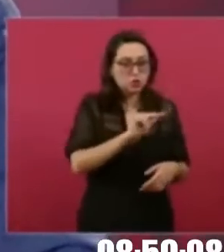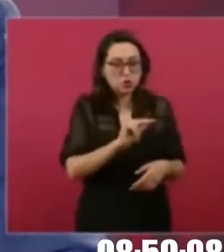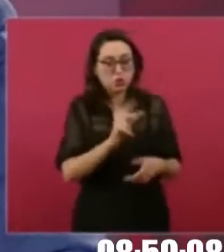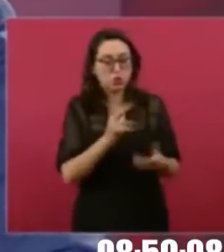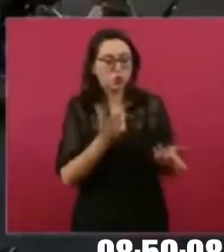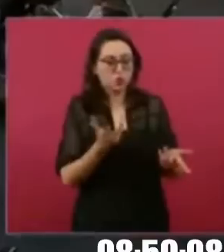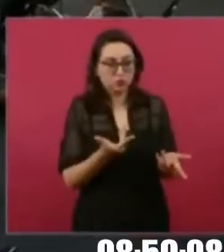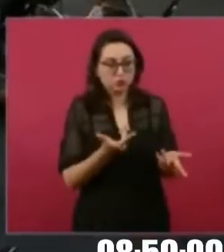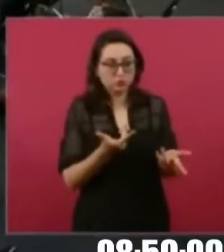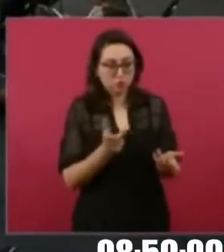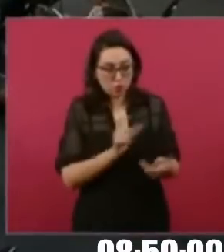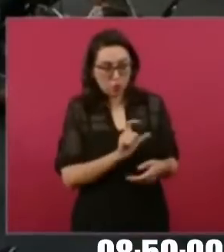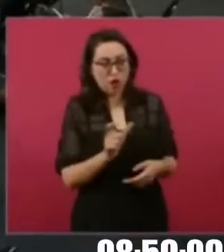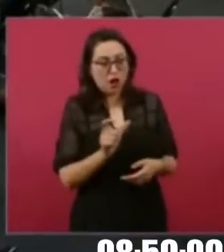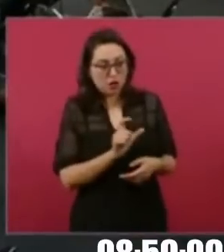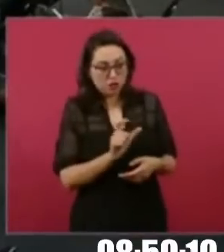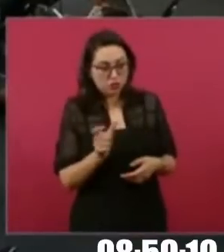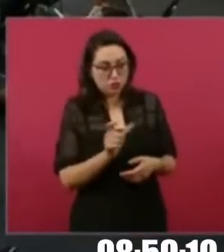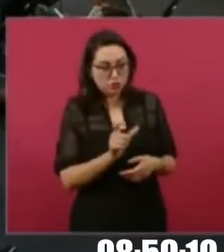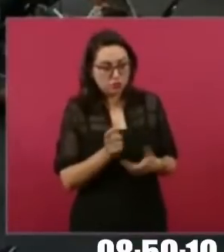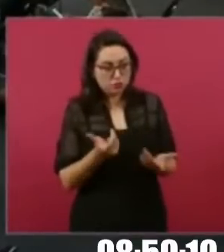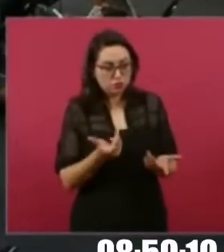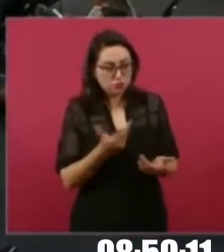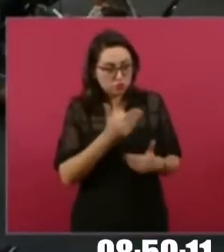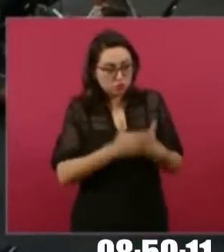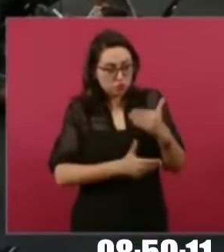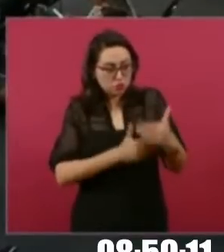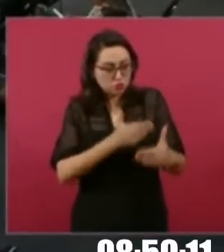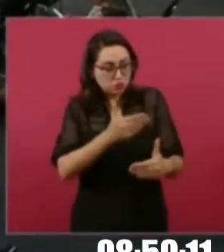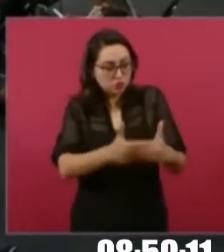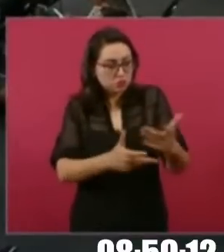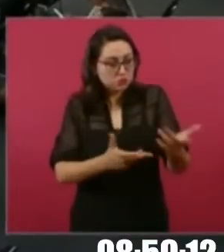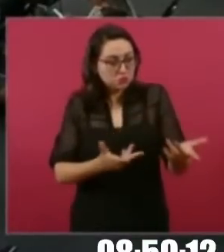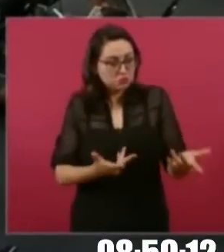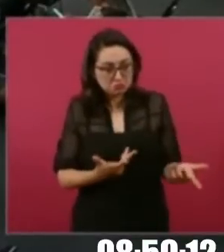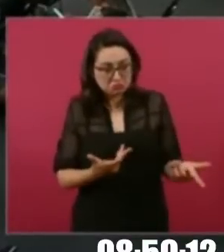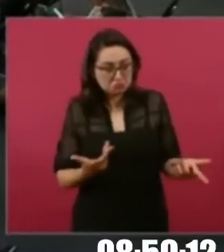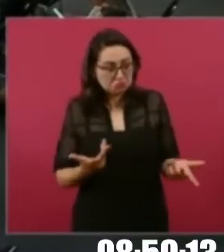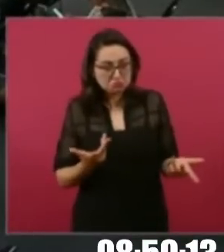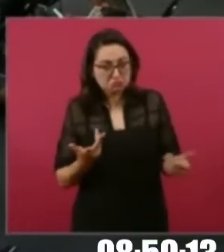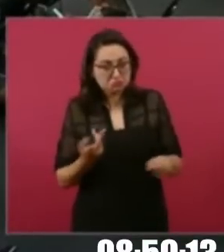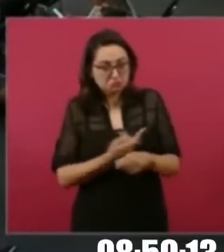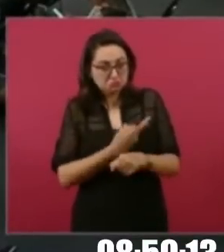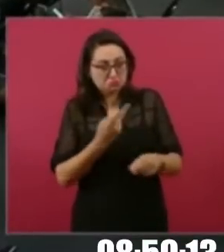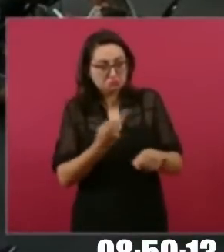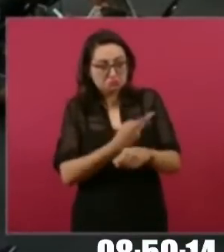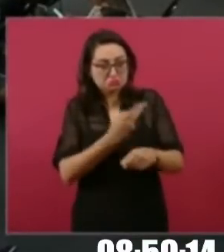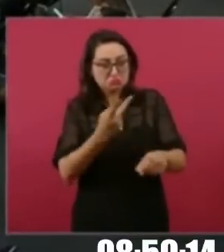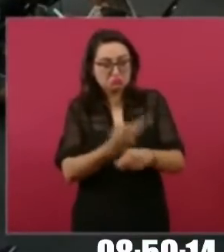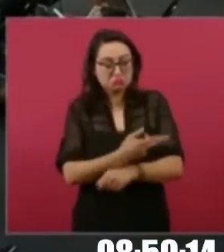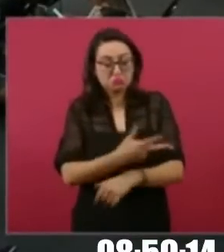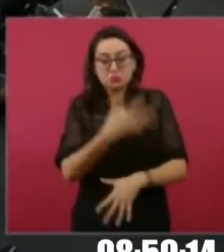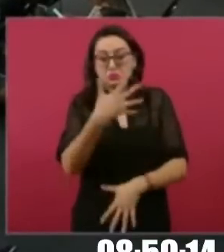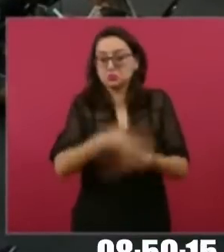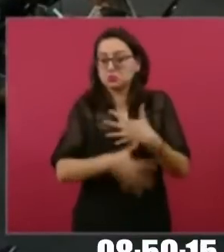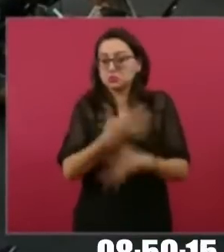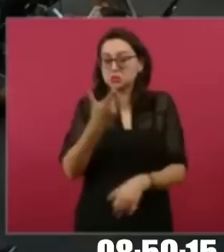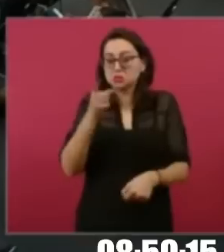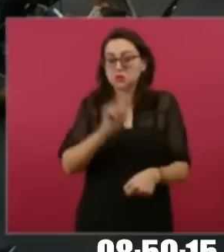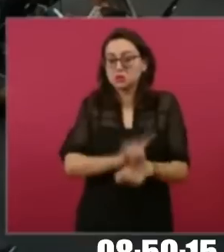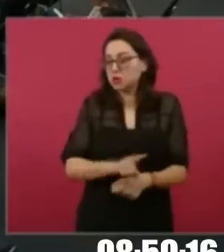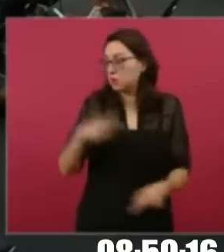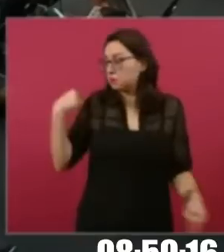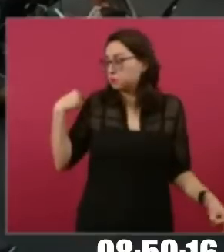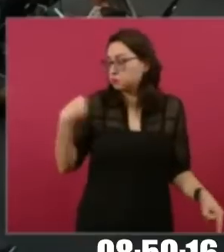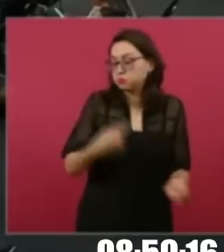a definir un procedimiento Sí pero ya este llevan quince días diciendo lo